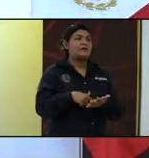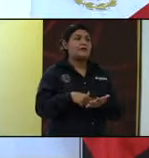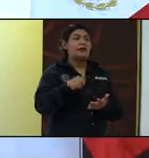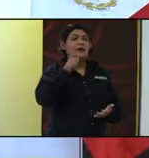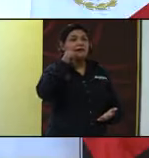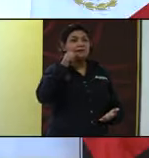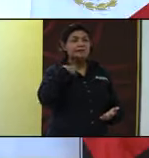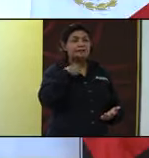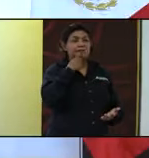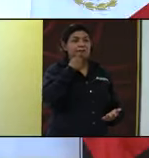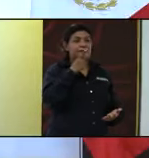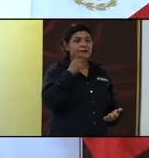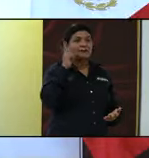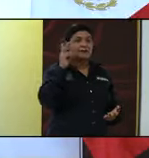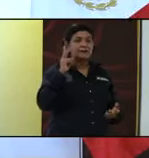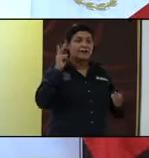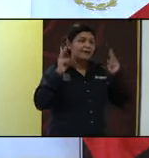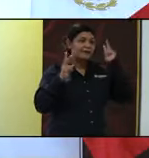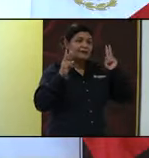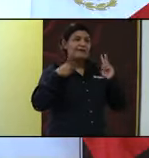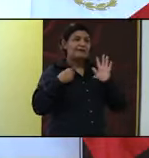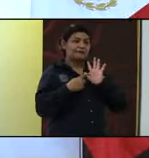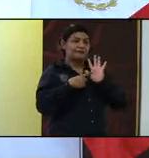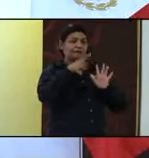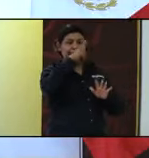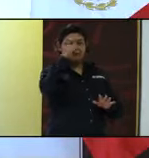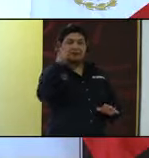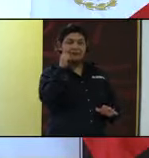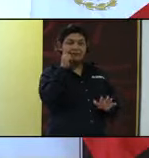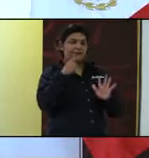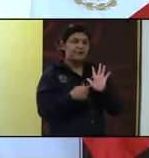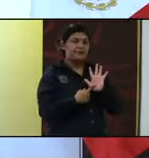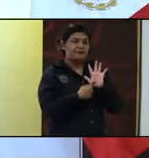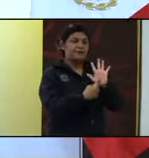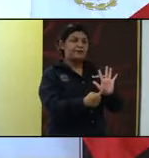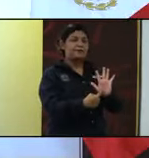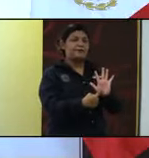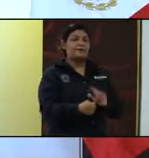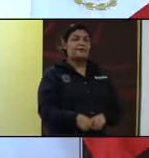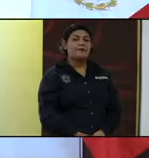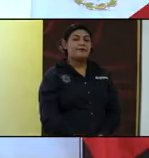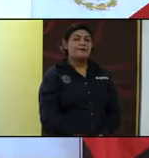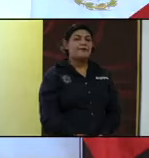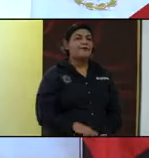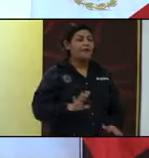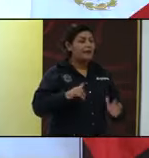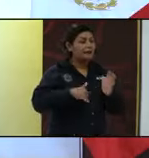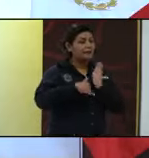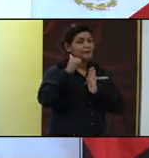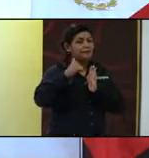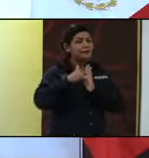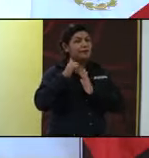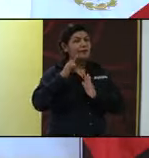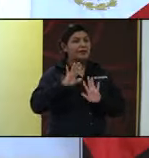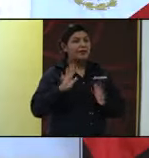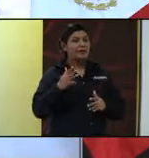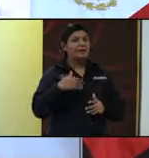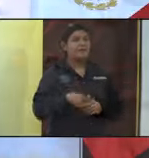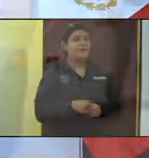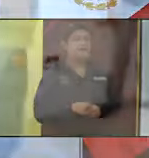las estuvimos visitando. A ver, pásenme las fotografías de ayer, por favor. Estamos rehabilitándolas. En un momento